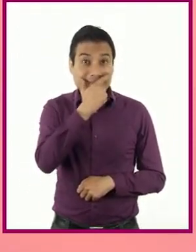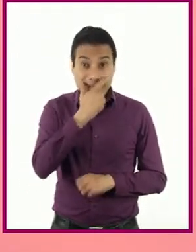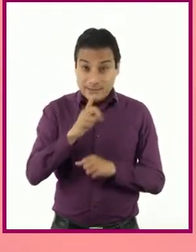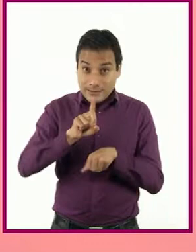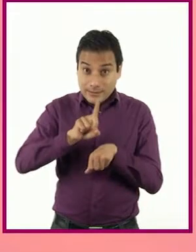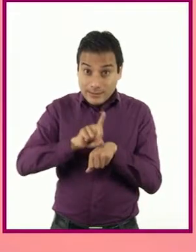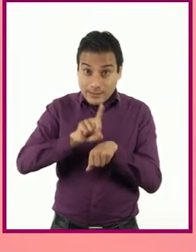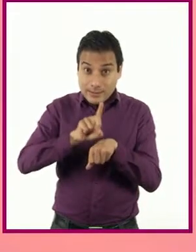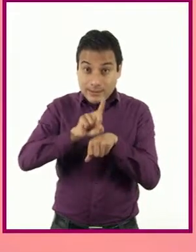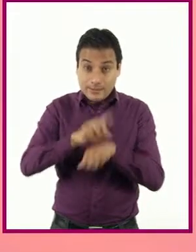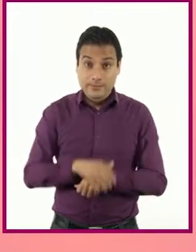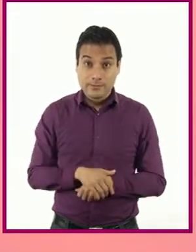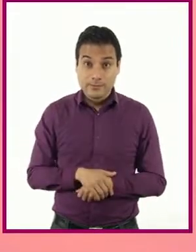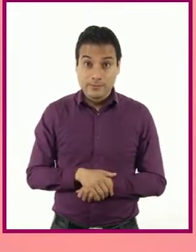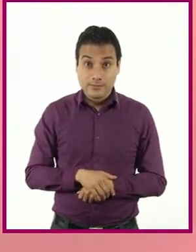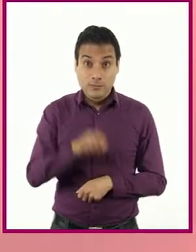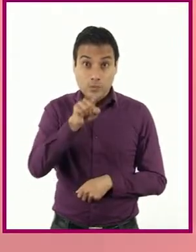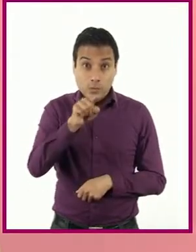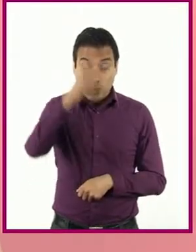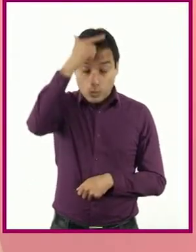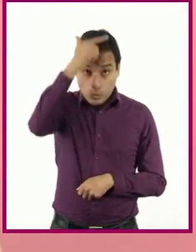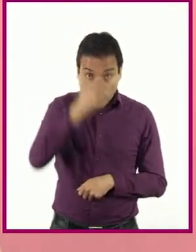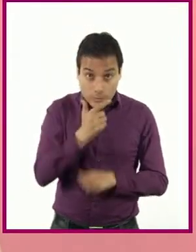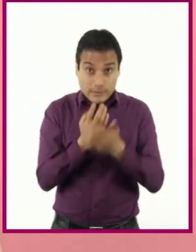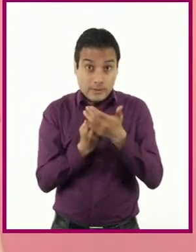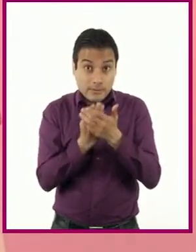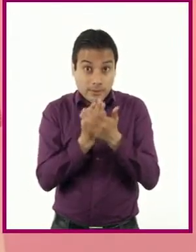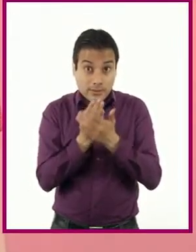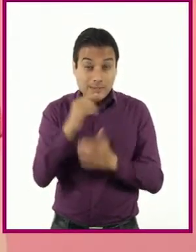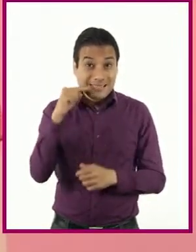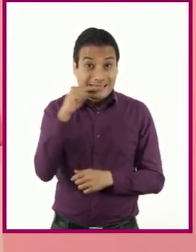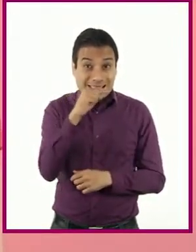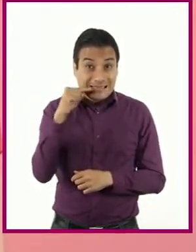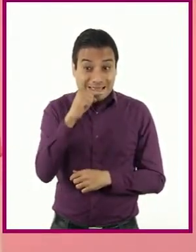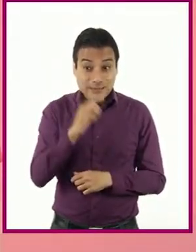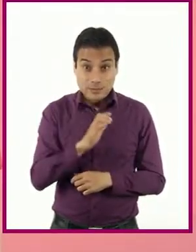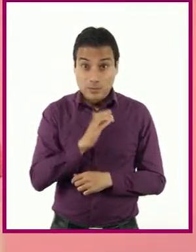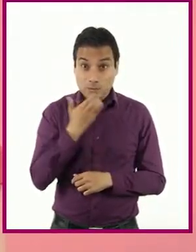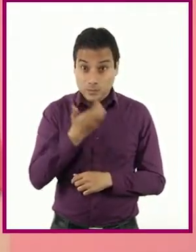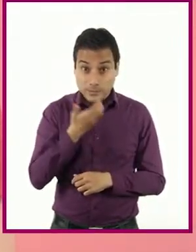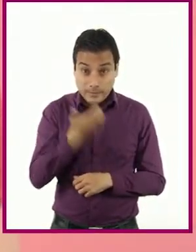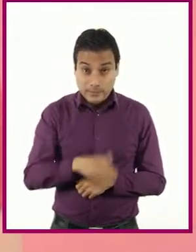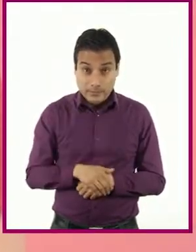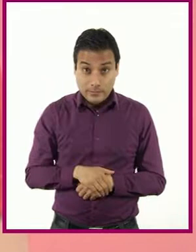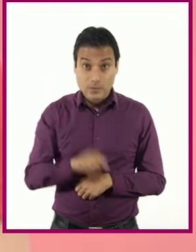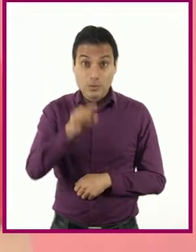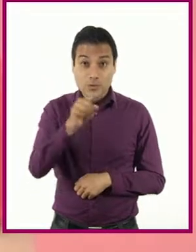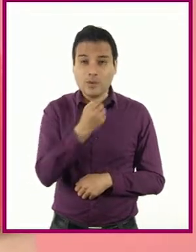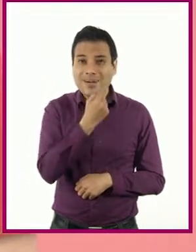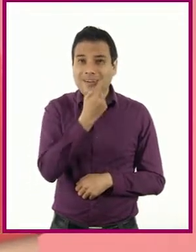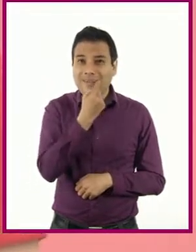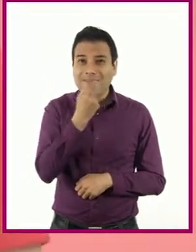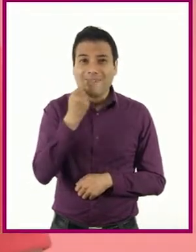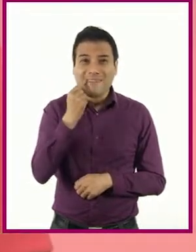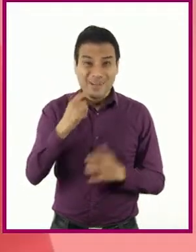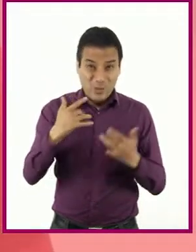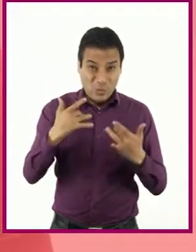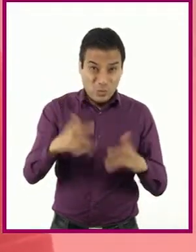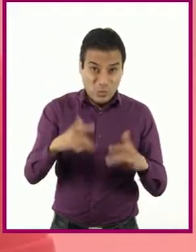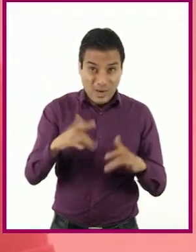te cepillaste los dientes en la noche y en la mañana? ¿Has presentado alguna molestia en tus dientes